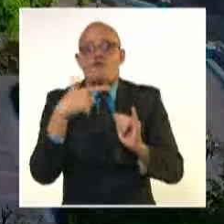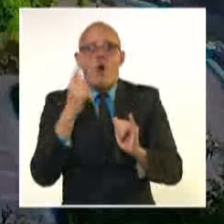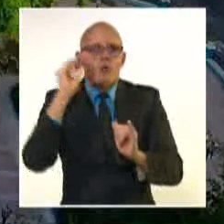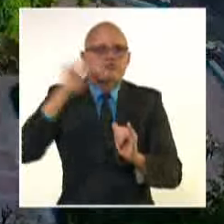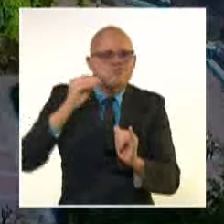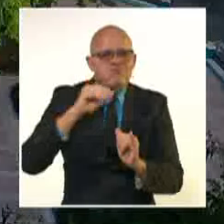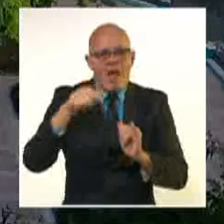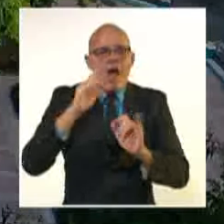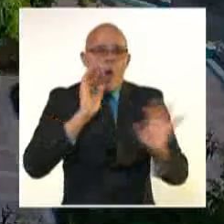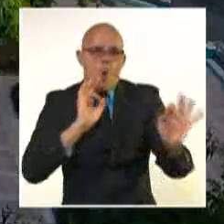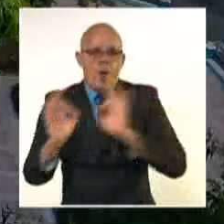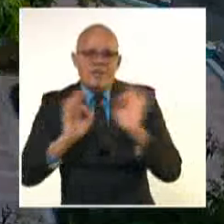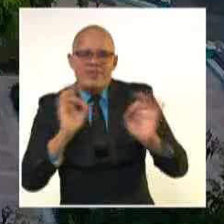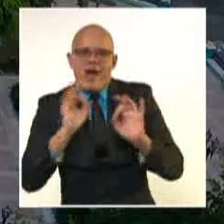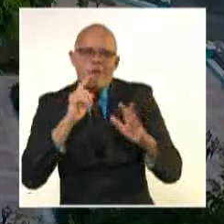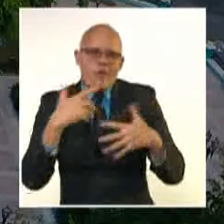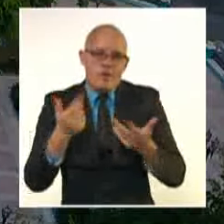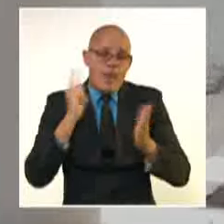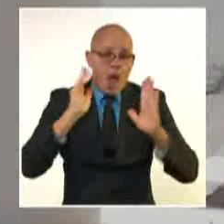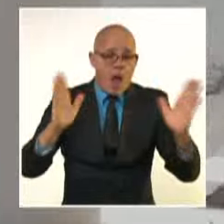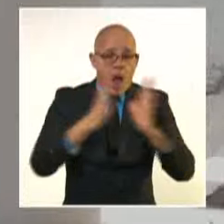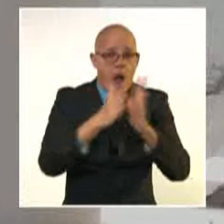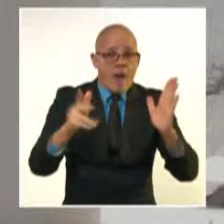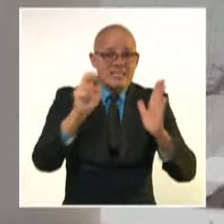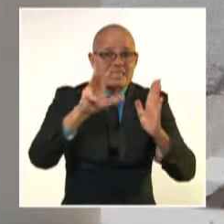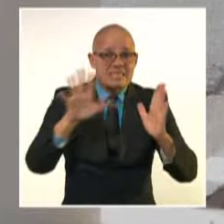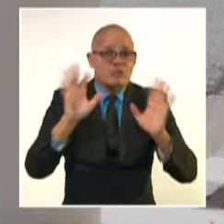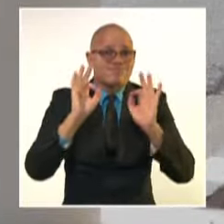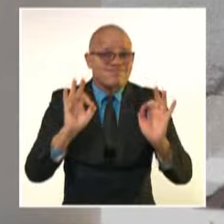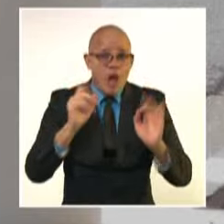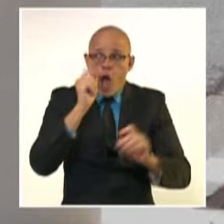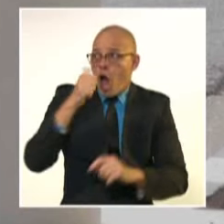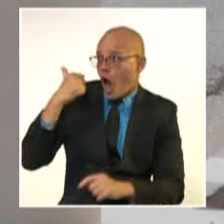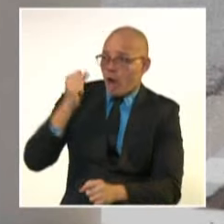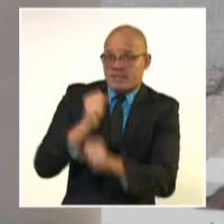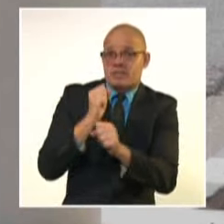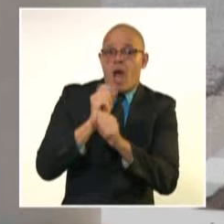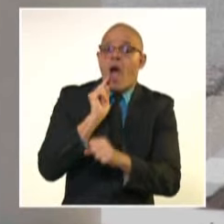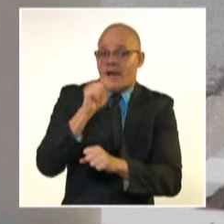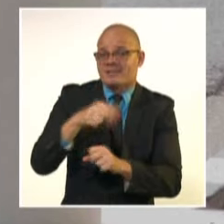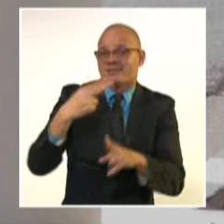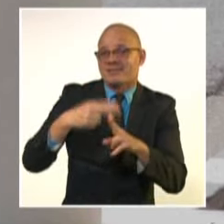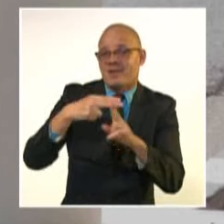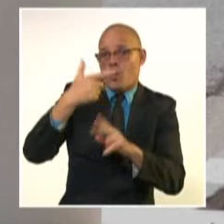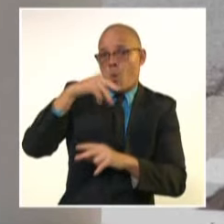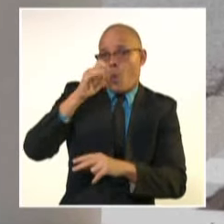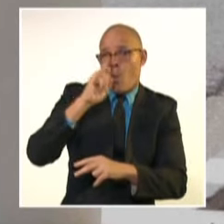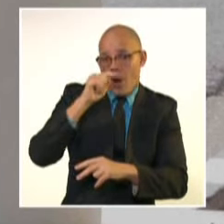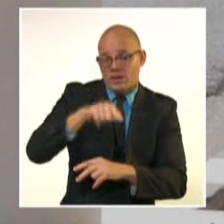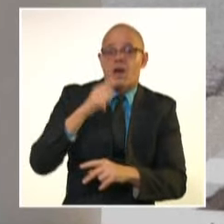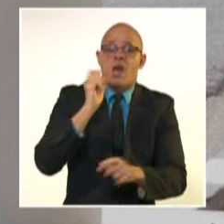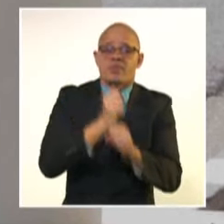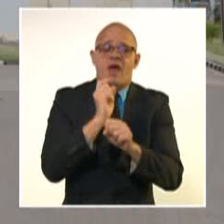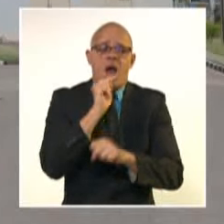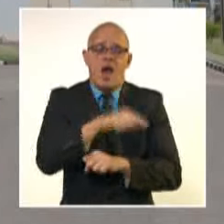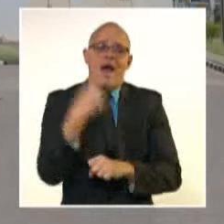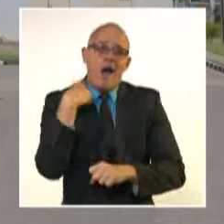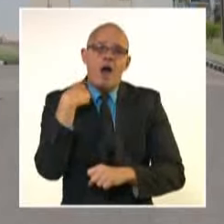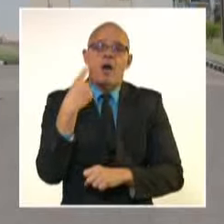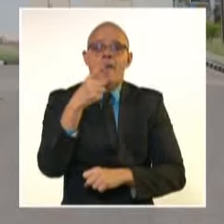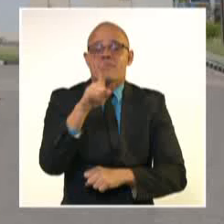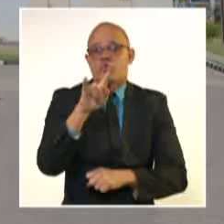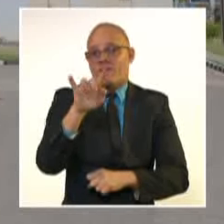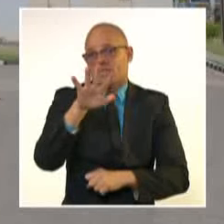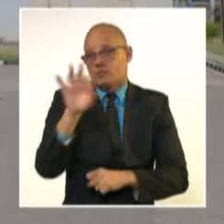esta provincia oriental en 2025. Juan Carlos Bueno, especialista desde 1989, interpreta a diario